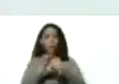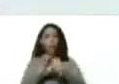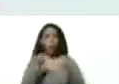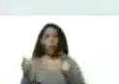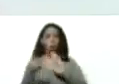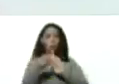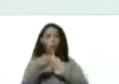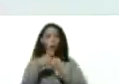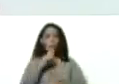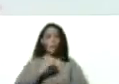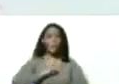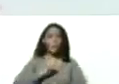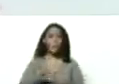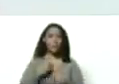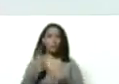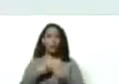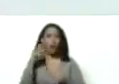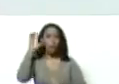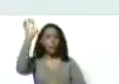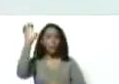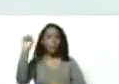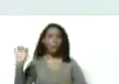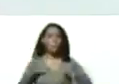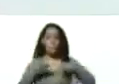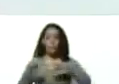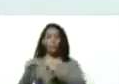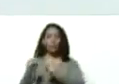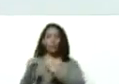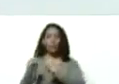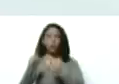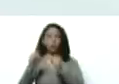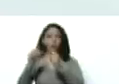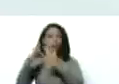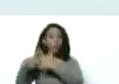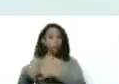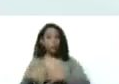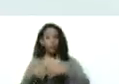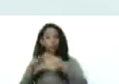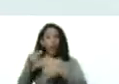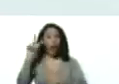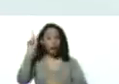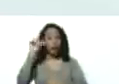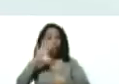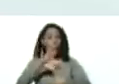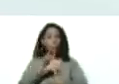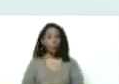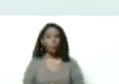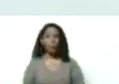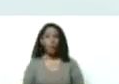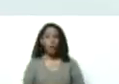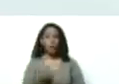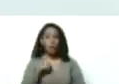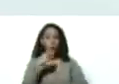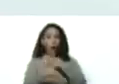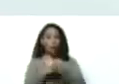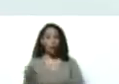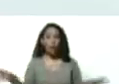el enemigo principal de la patria, el imperialismo norteamericano. Hemos revisado, estoy haciendo un resumen.